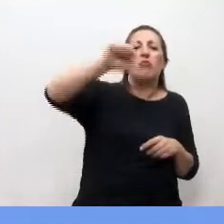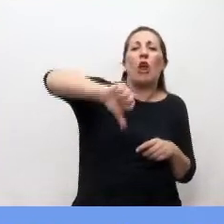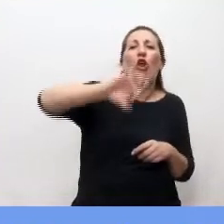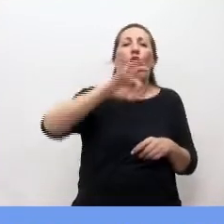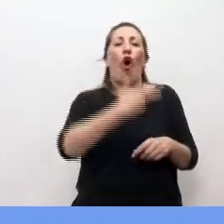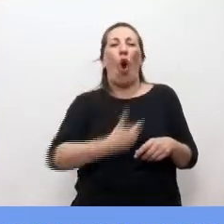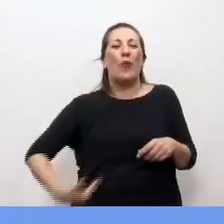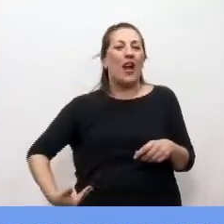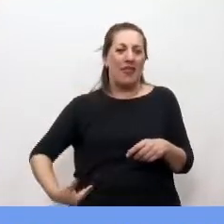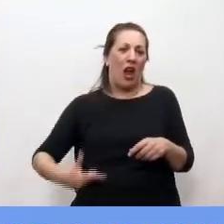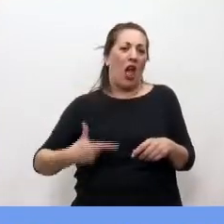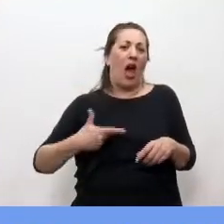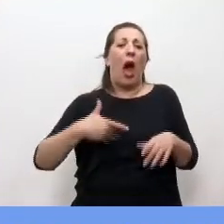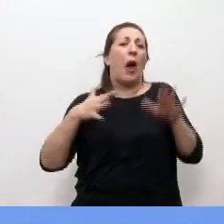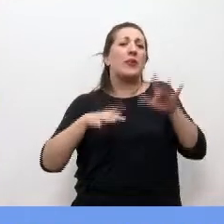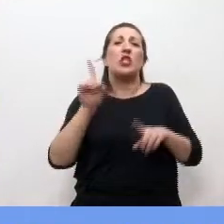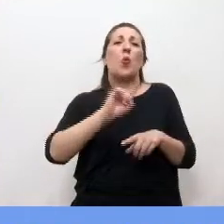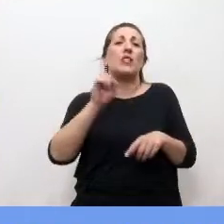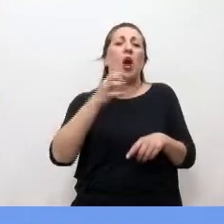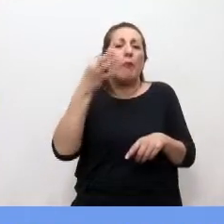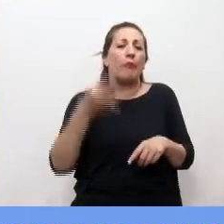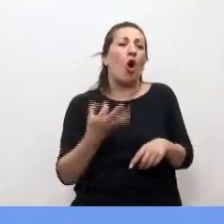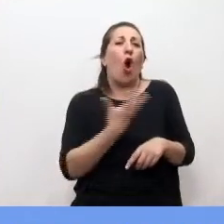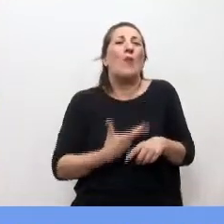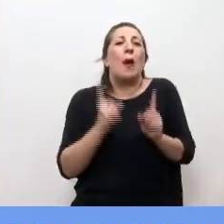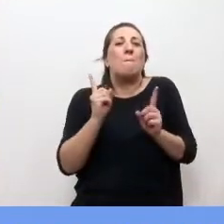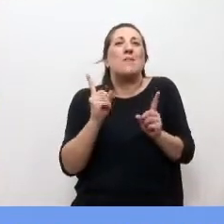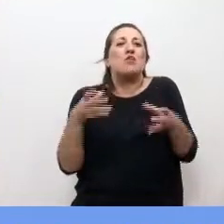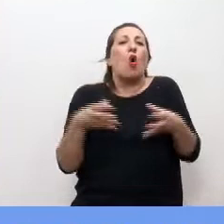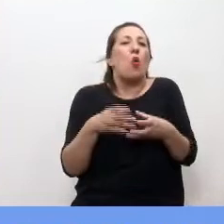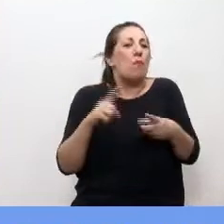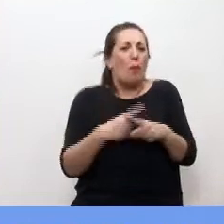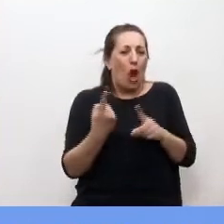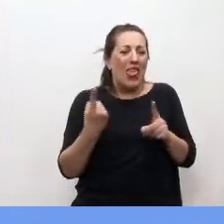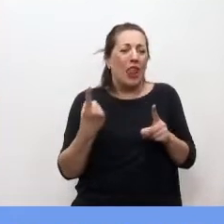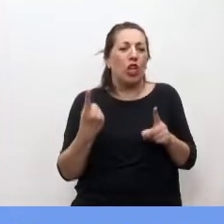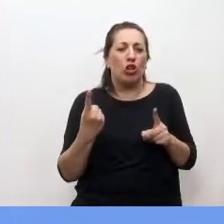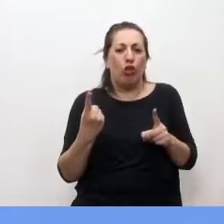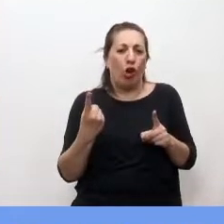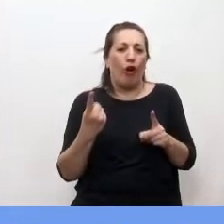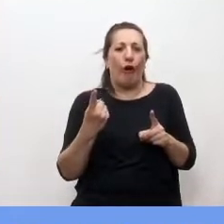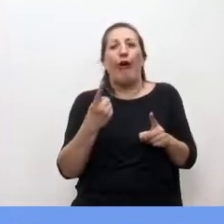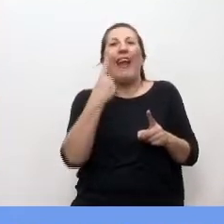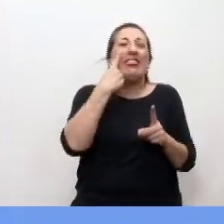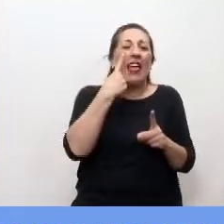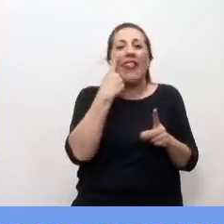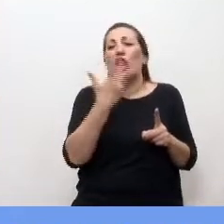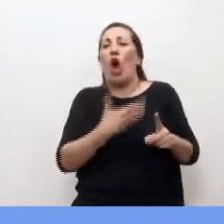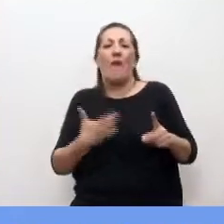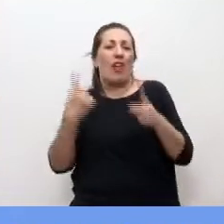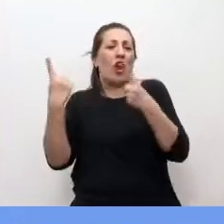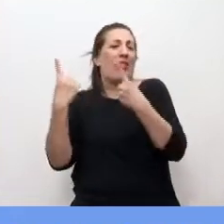que muchos casos puede no ser un gobernador de ese mismo espacio político que el intendente que el Gobernador